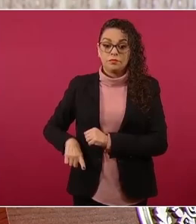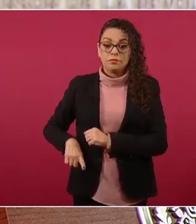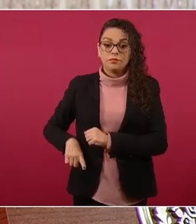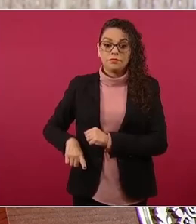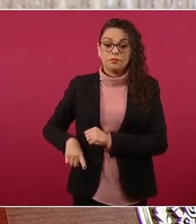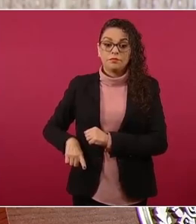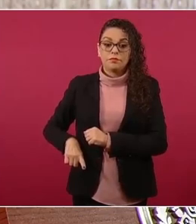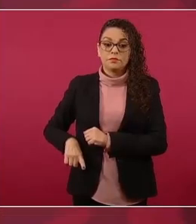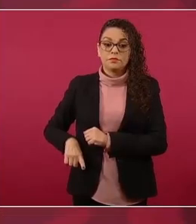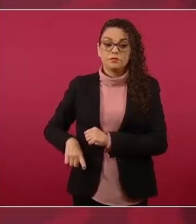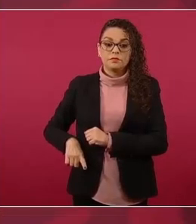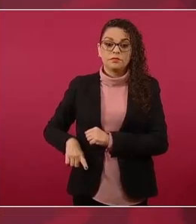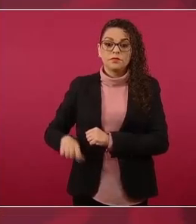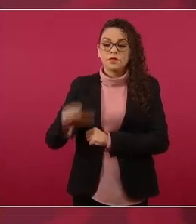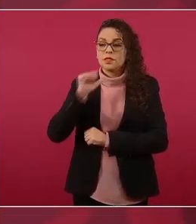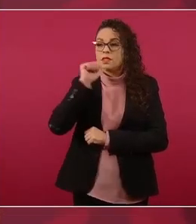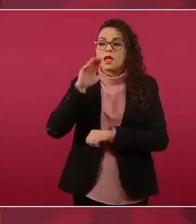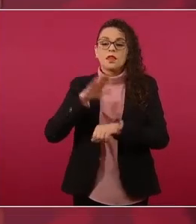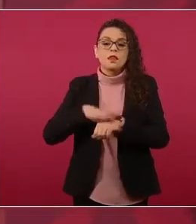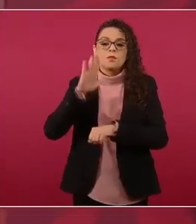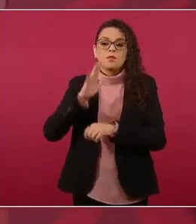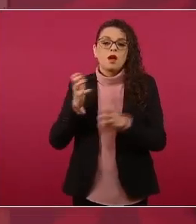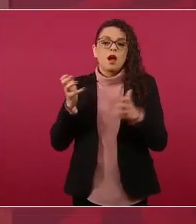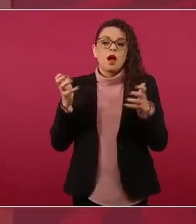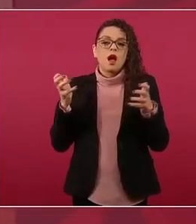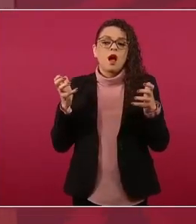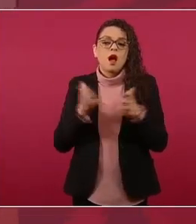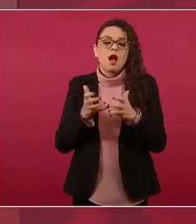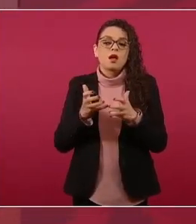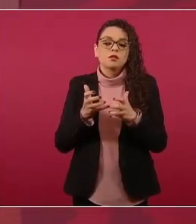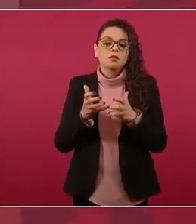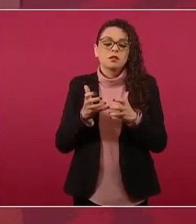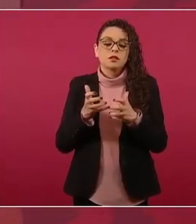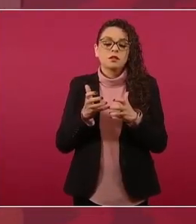hagan su labor